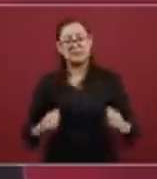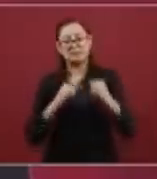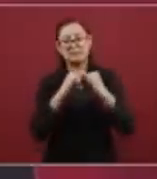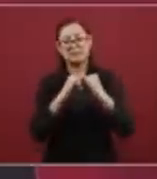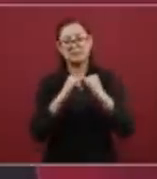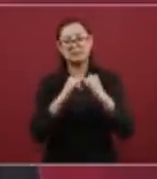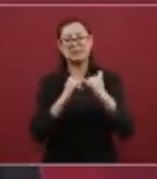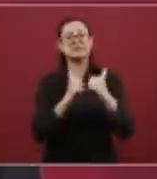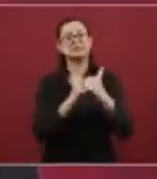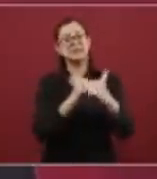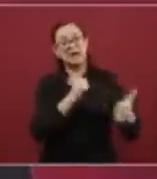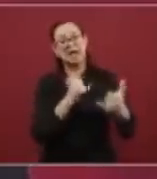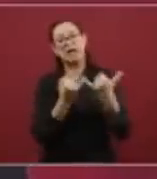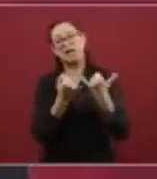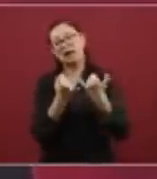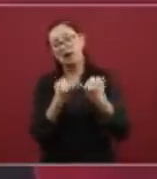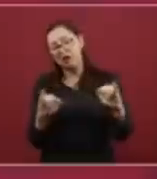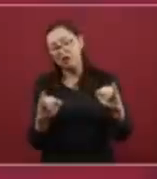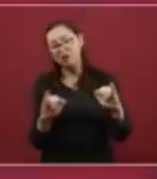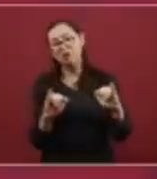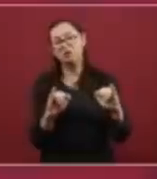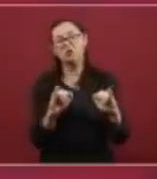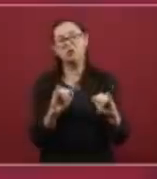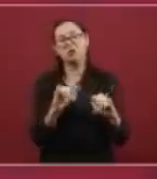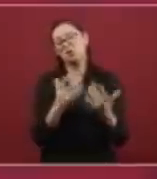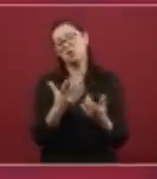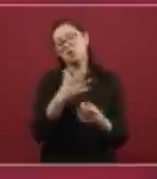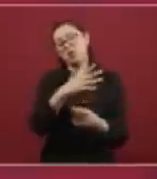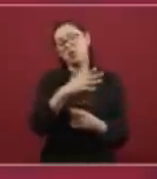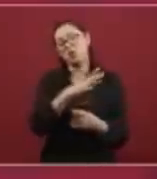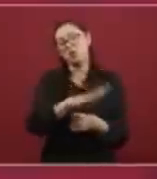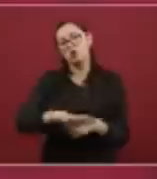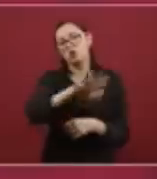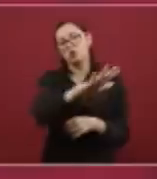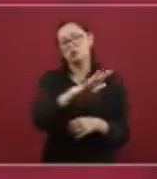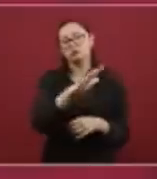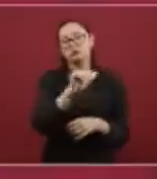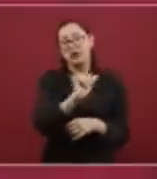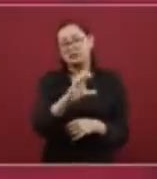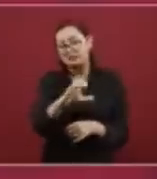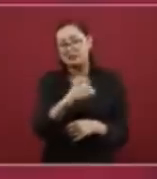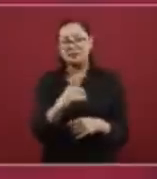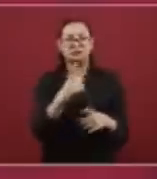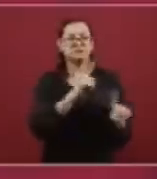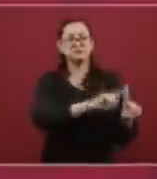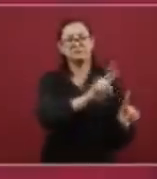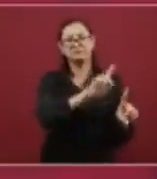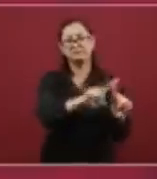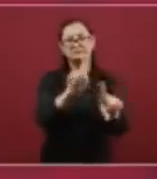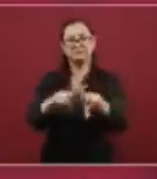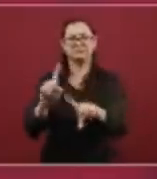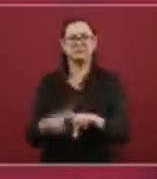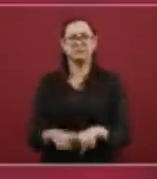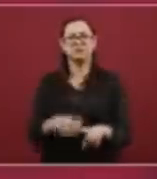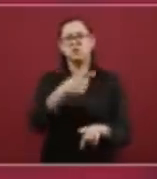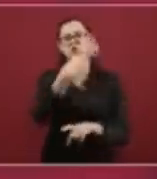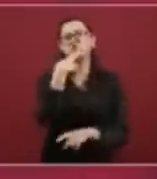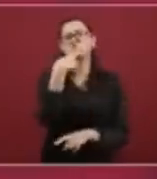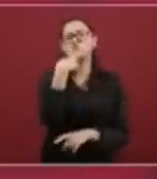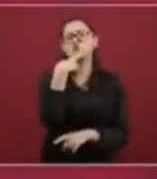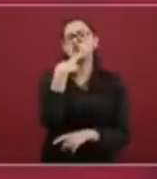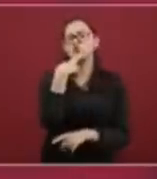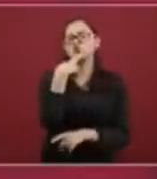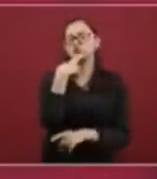supuestamente independientes, autónomas de la sociedad civil, han servido para legitimar